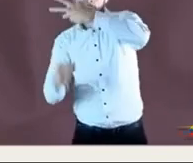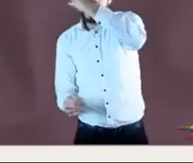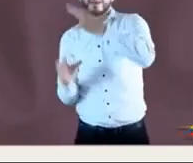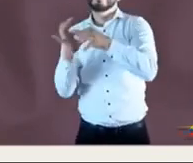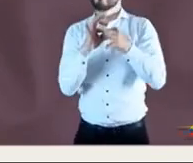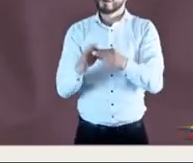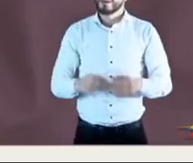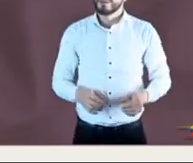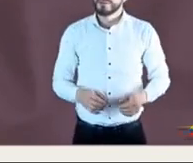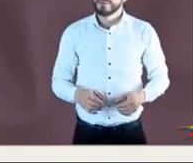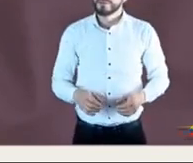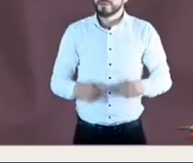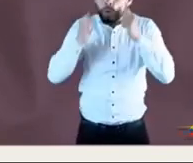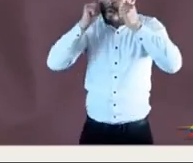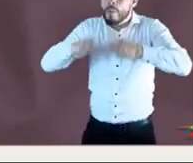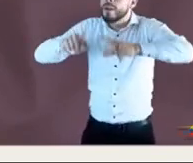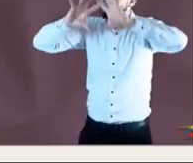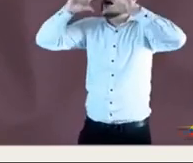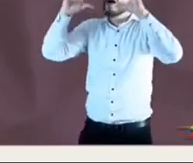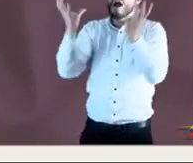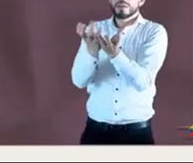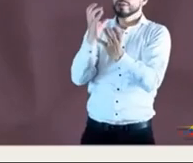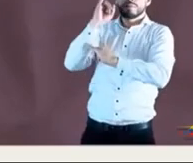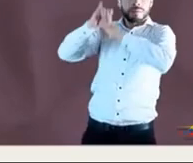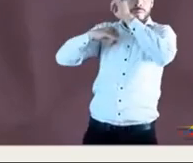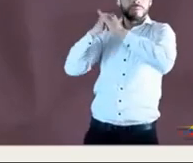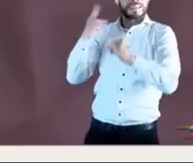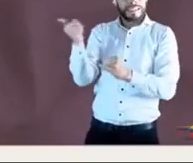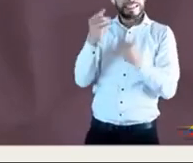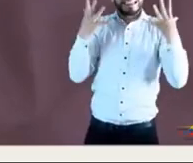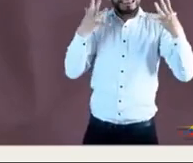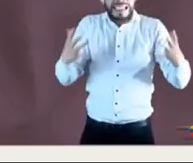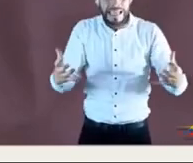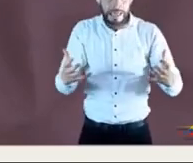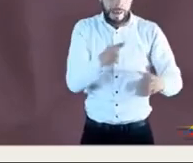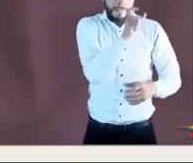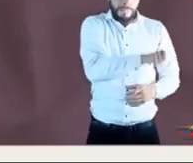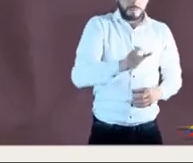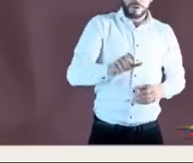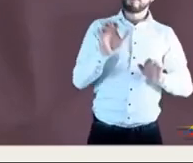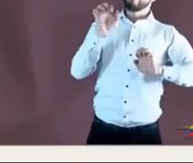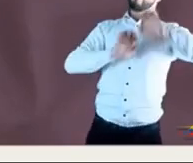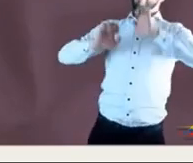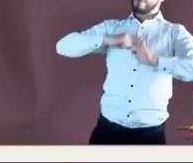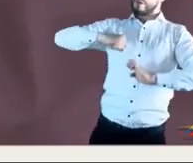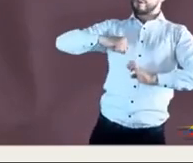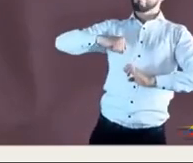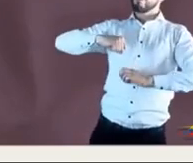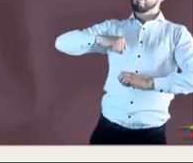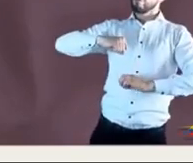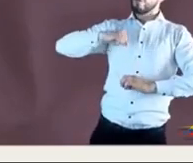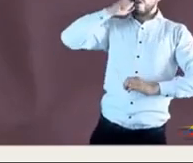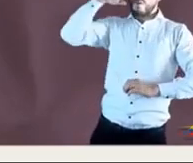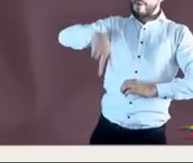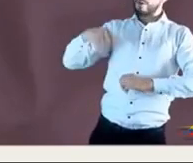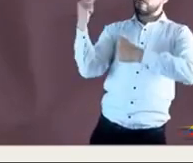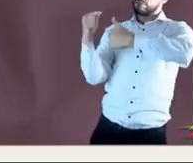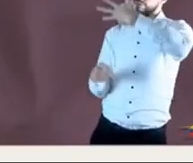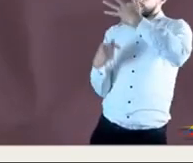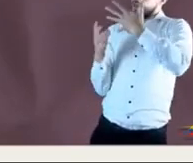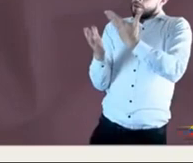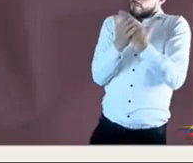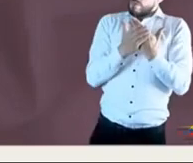humanidad entera ha avanzado gracias al trabajo de defensores de derechos humanos como ellos. De nuevo, nuestra gratitud